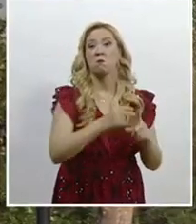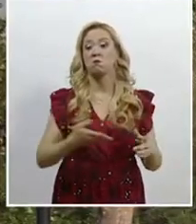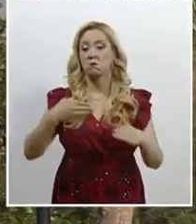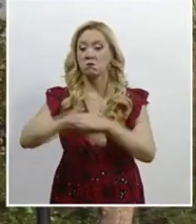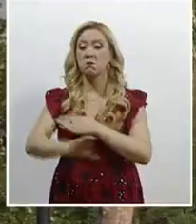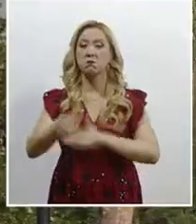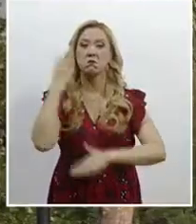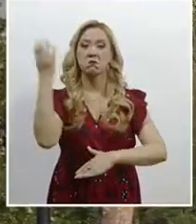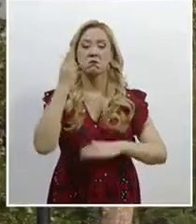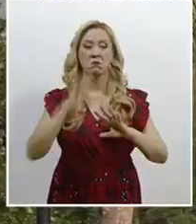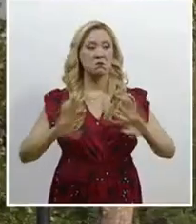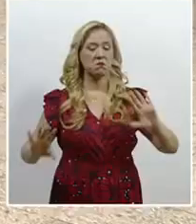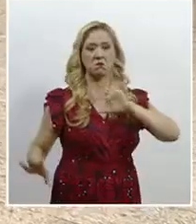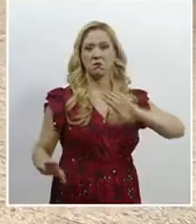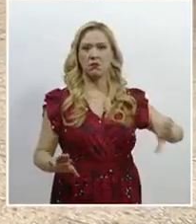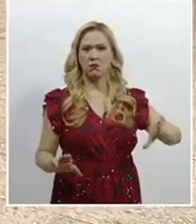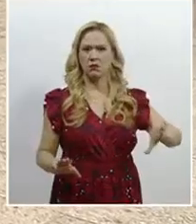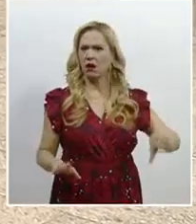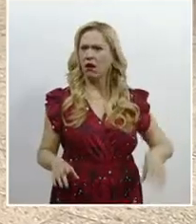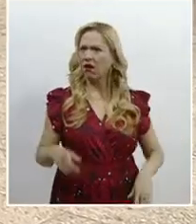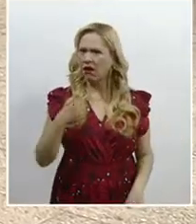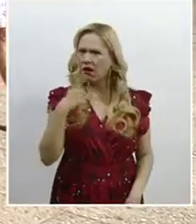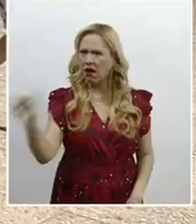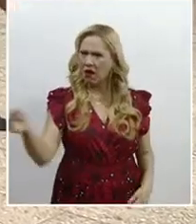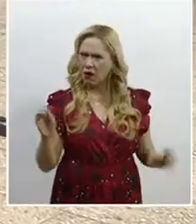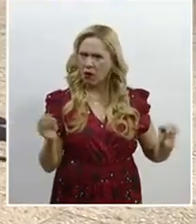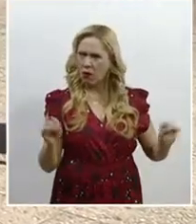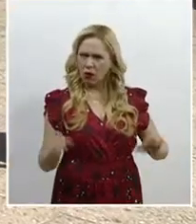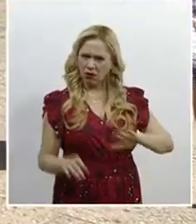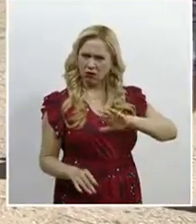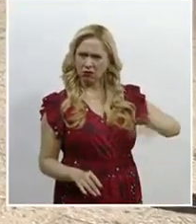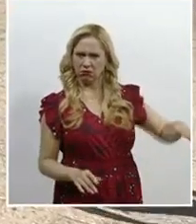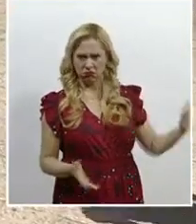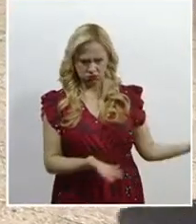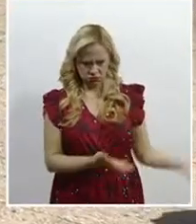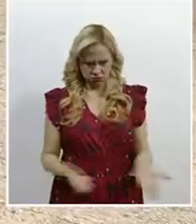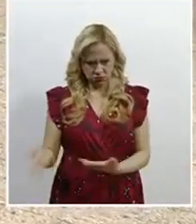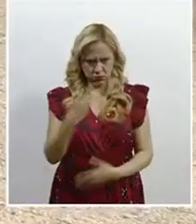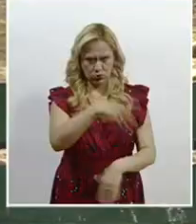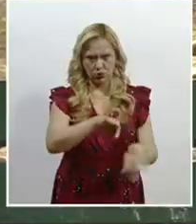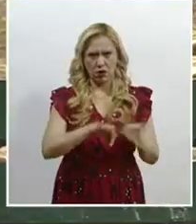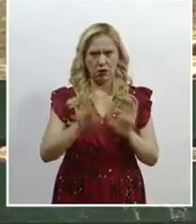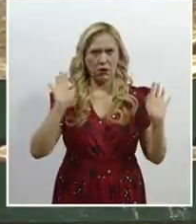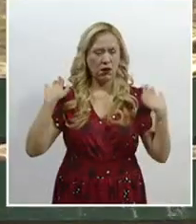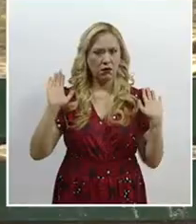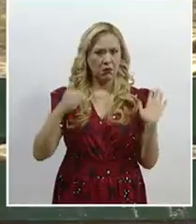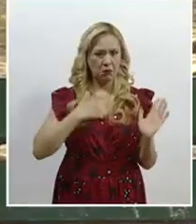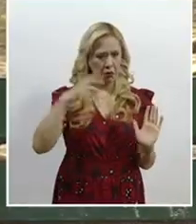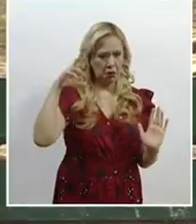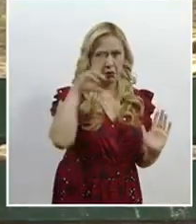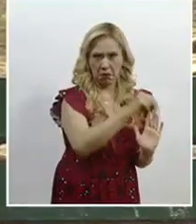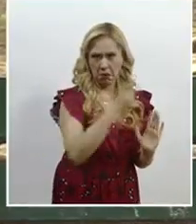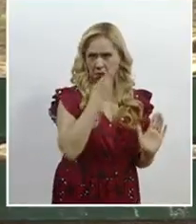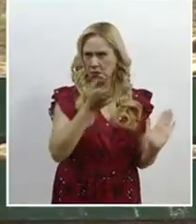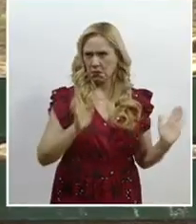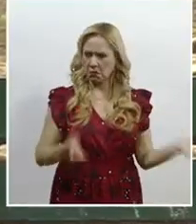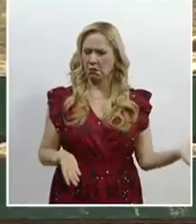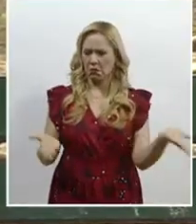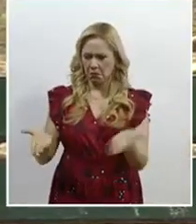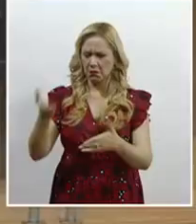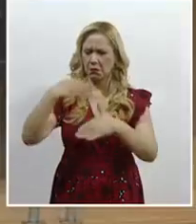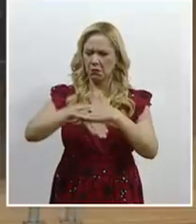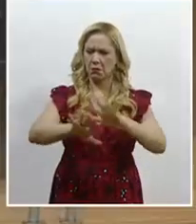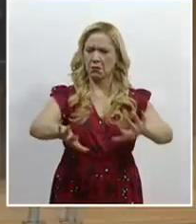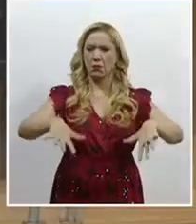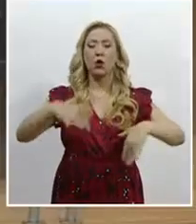los funcionarios no obstaculizaron a la regidora el ejercicio de su cargo, pues no se le negó el derecho a participar en la sesión, sino que solo